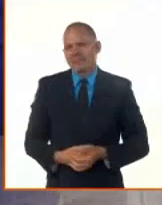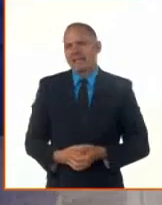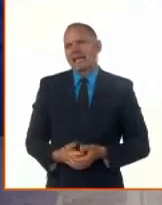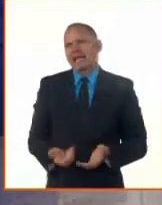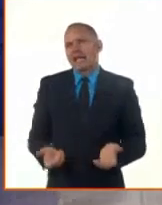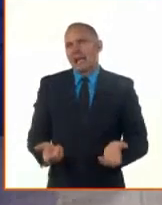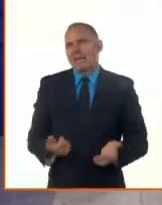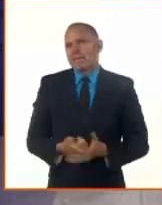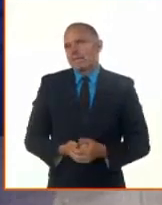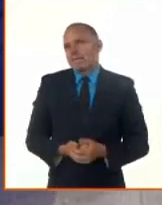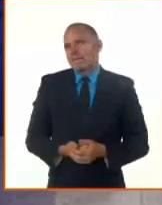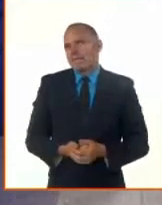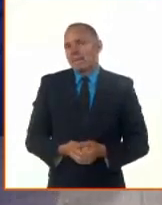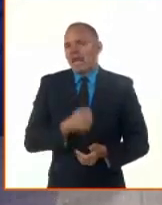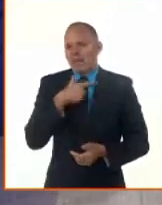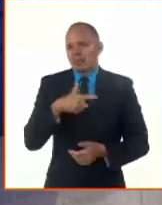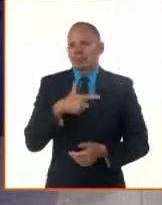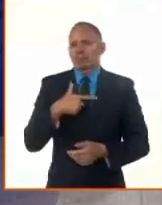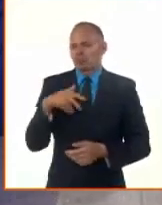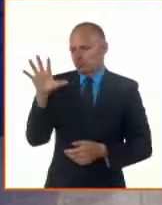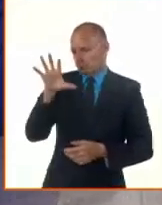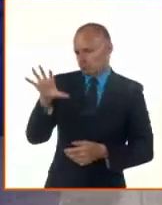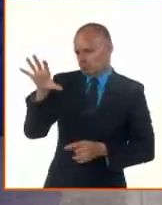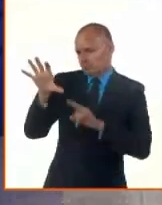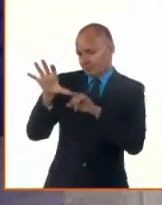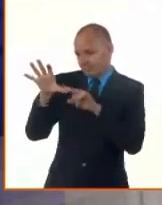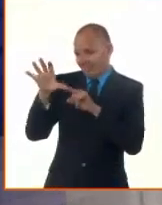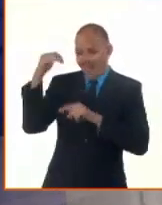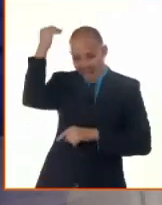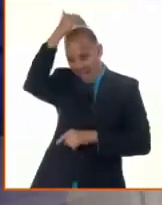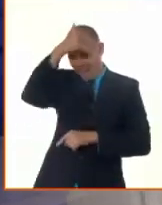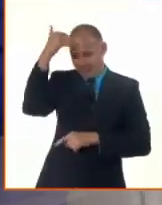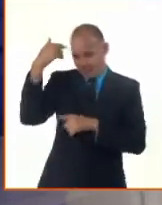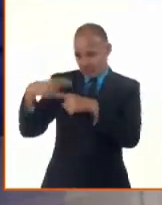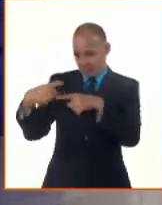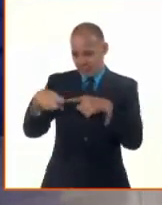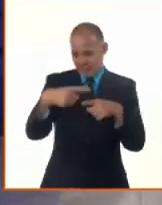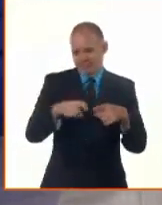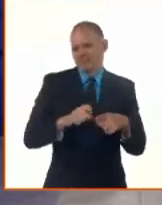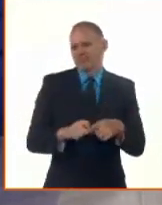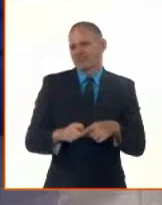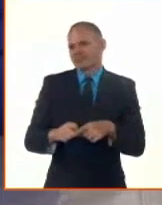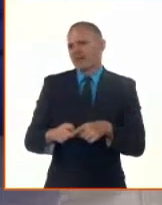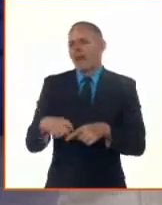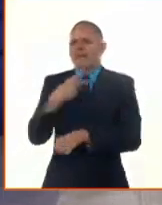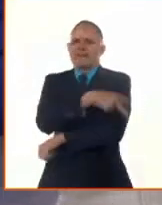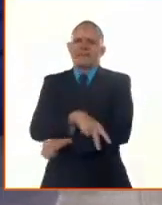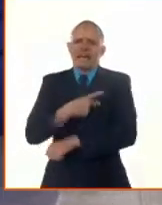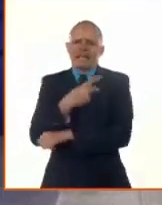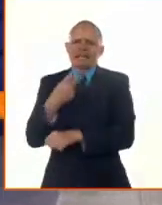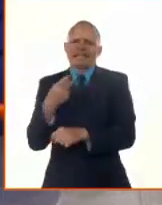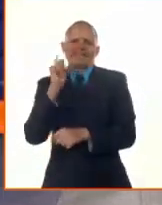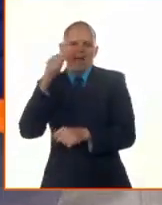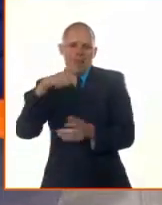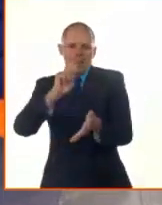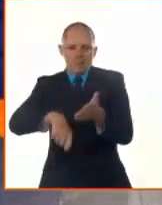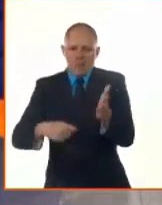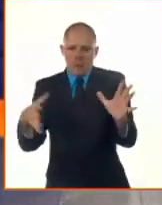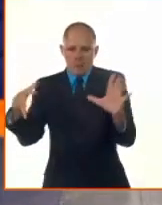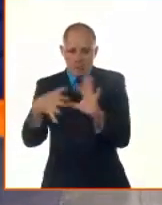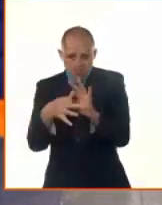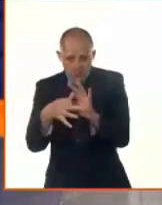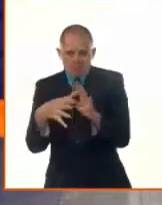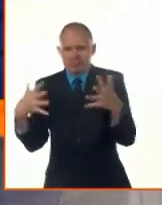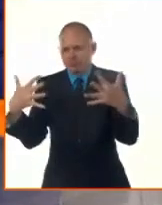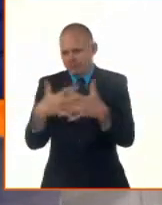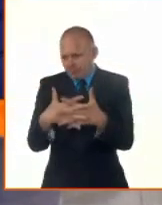son fluidas pero indudablemente más allá de que se mantenga y se cumpla el que parece que se va a cumplir